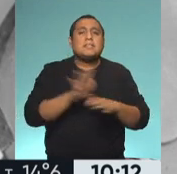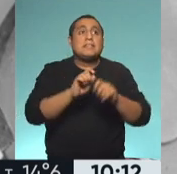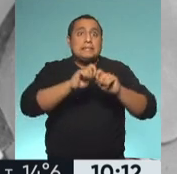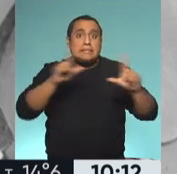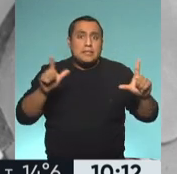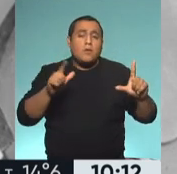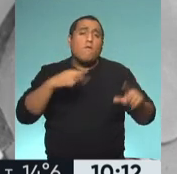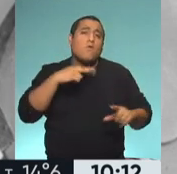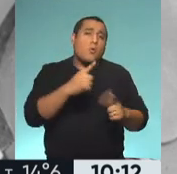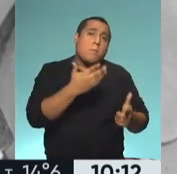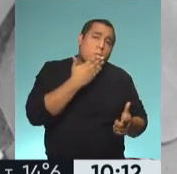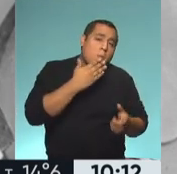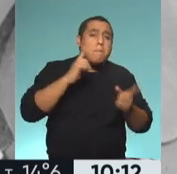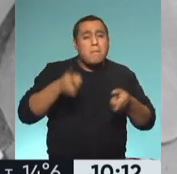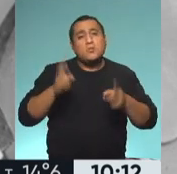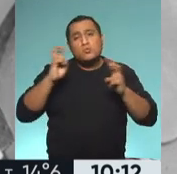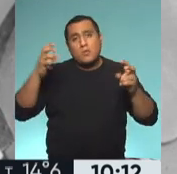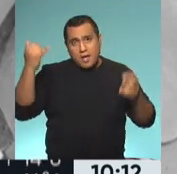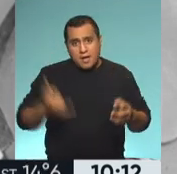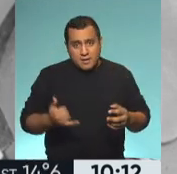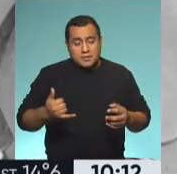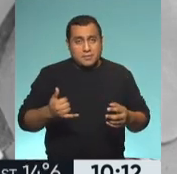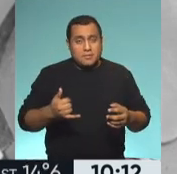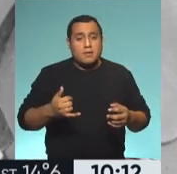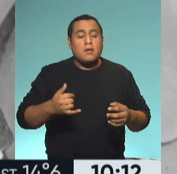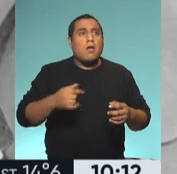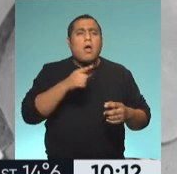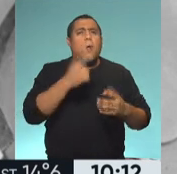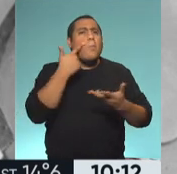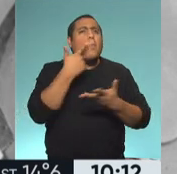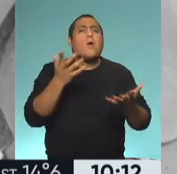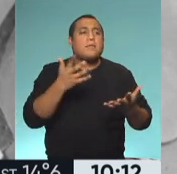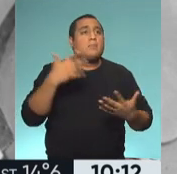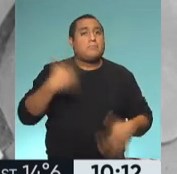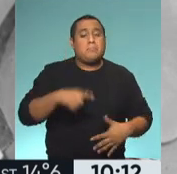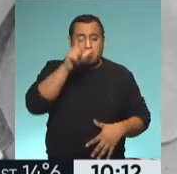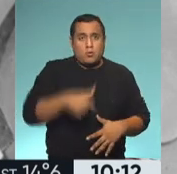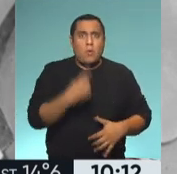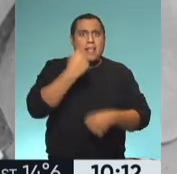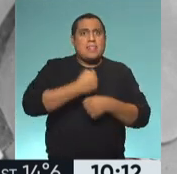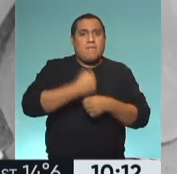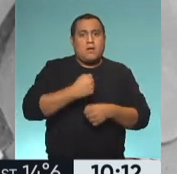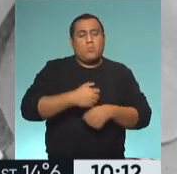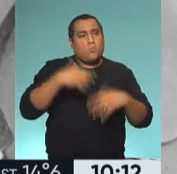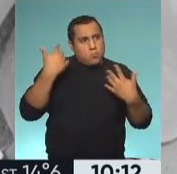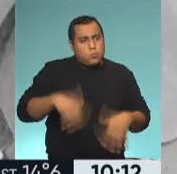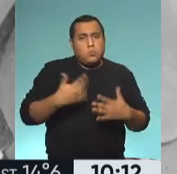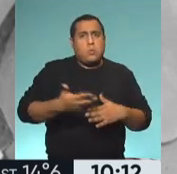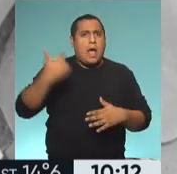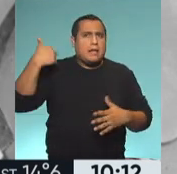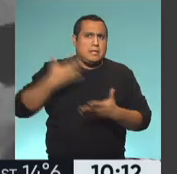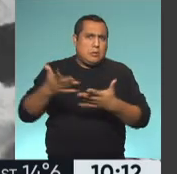sonoro. La película refleja las condiciones desesperadas de un obrero en la época de la Gran